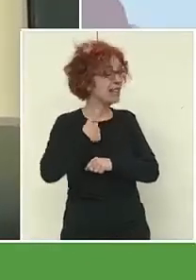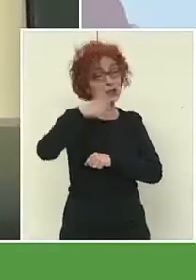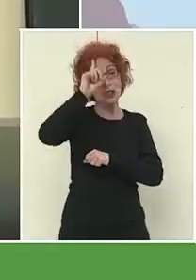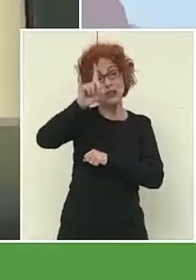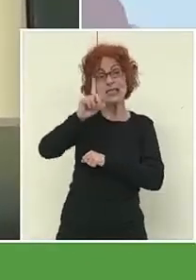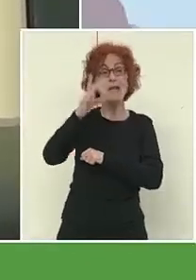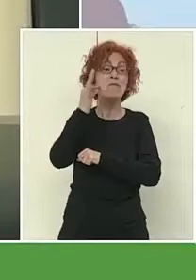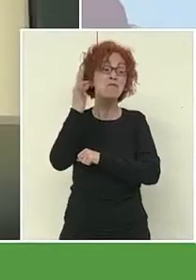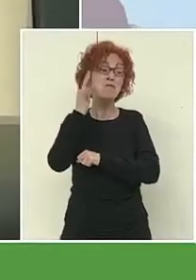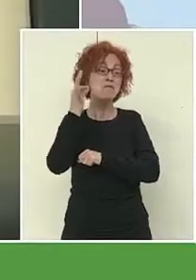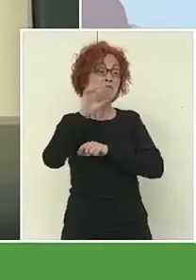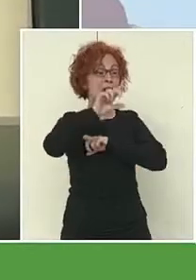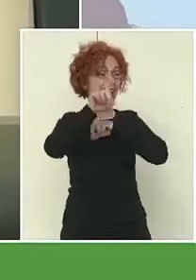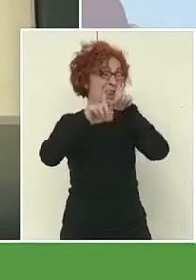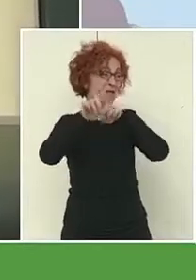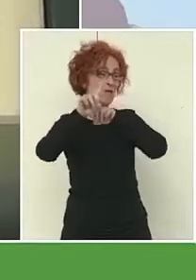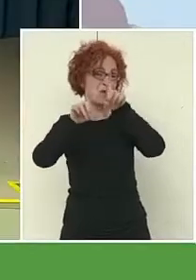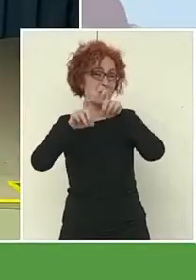Bueno, vale, gracias.